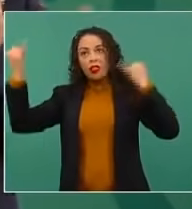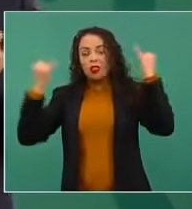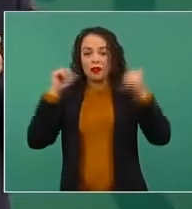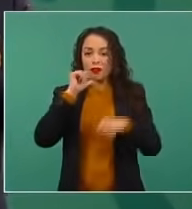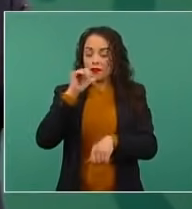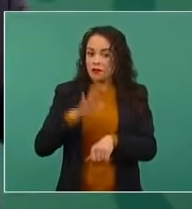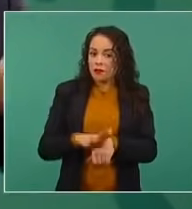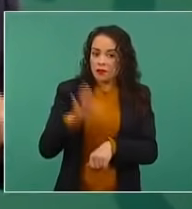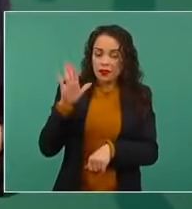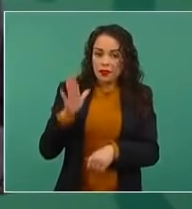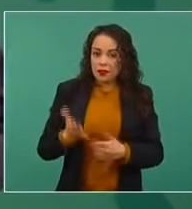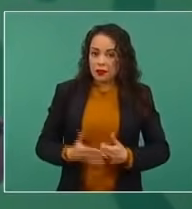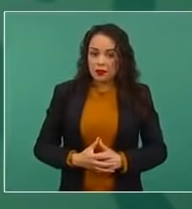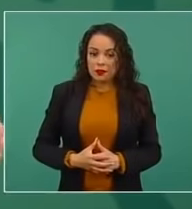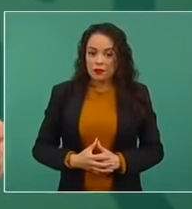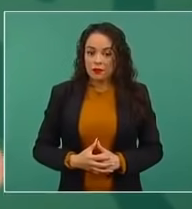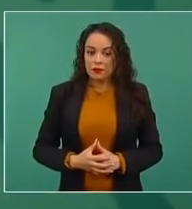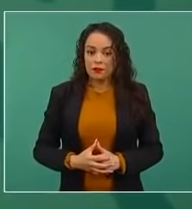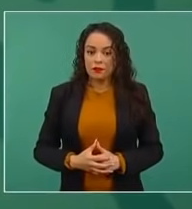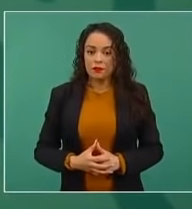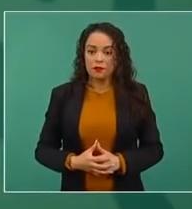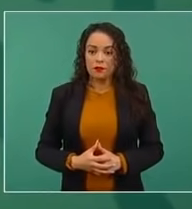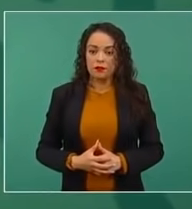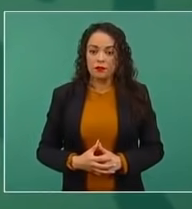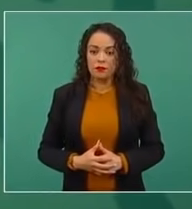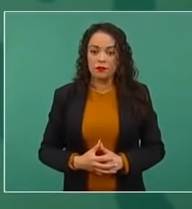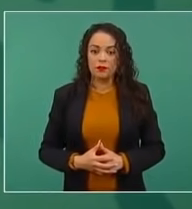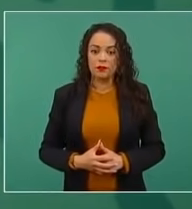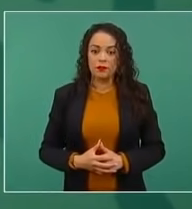con esas concesiones,